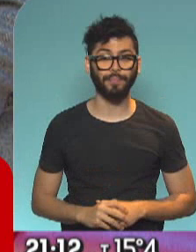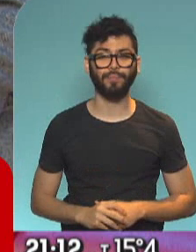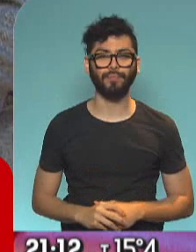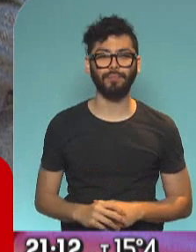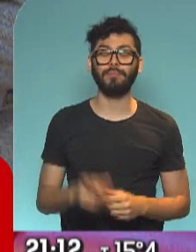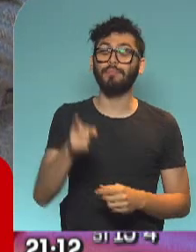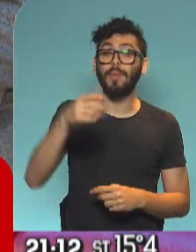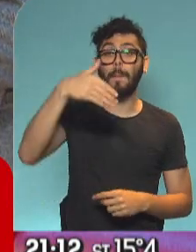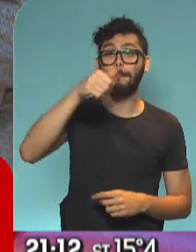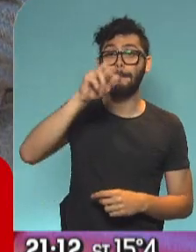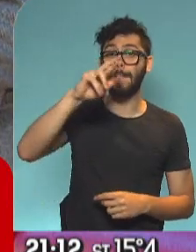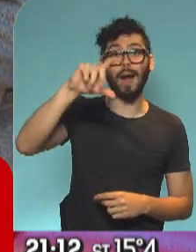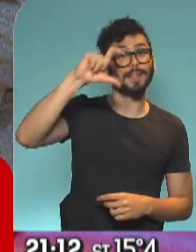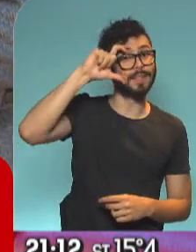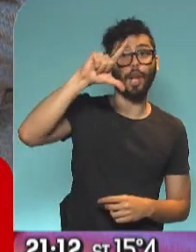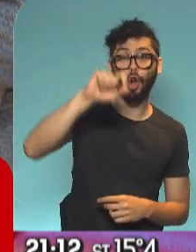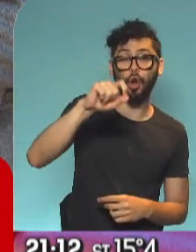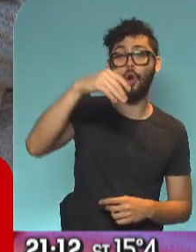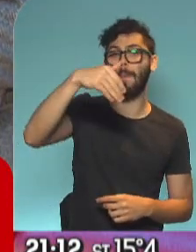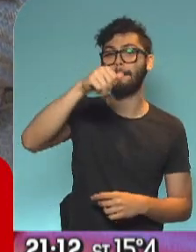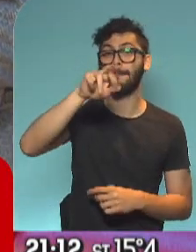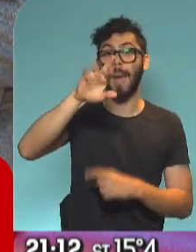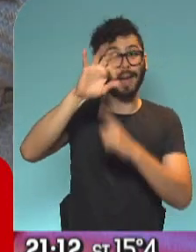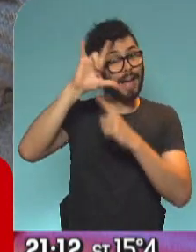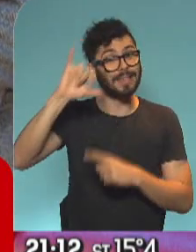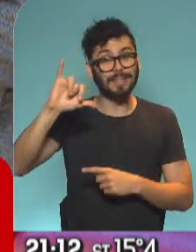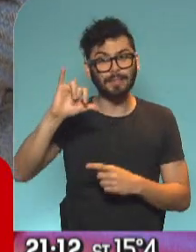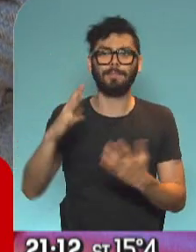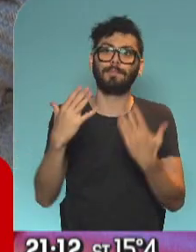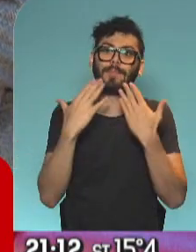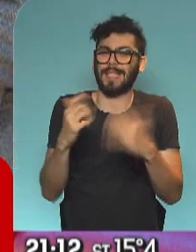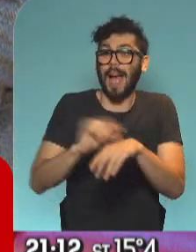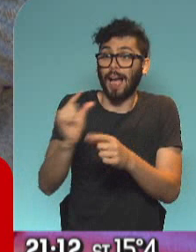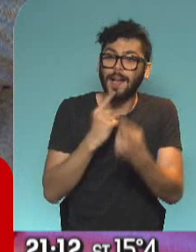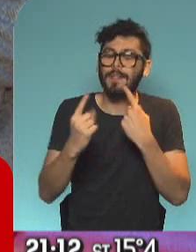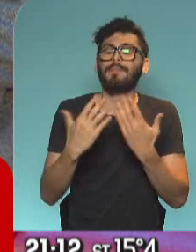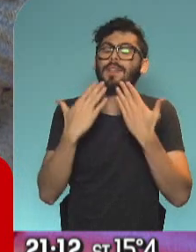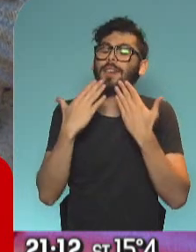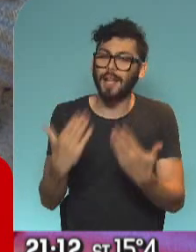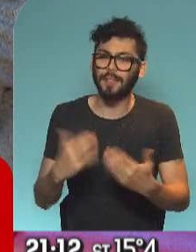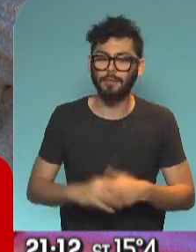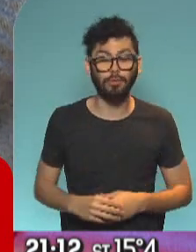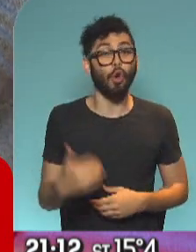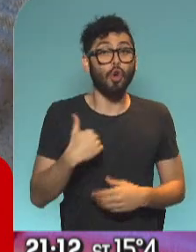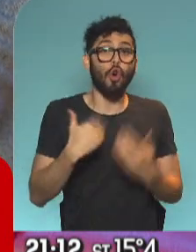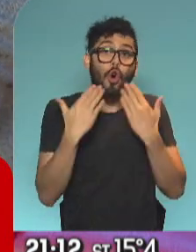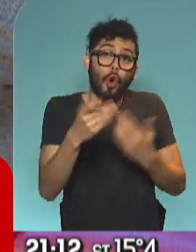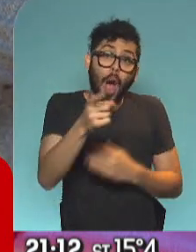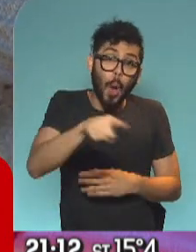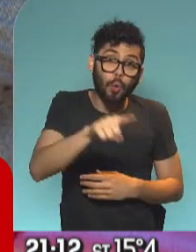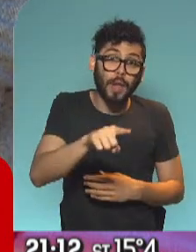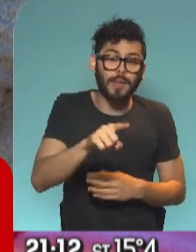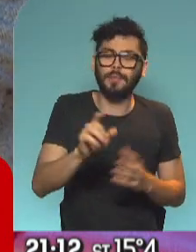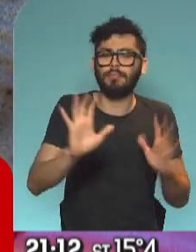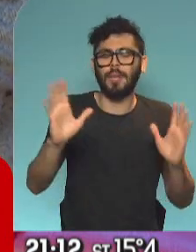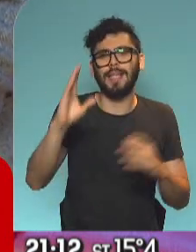te agradezco muchísimo este tiempo que nos dedicaste a Televisión Pública Noticias. Yo les agradezco a ustedes y nada, un